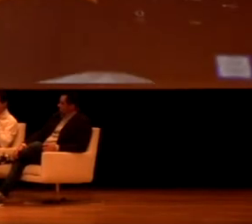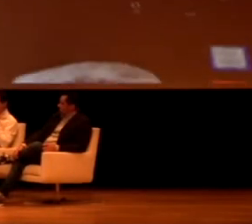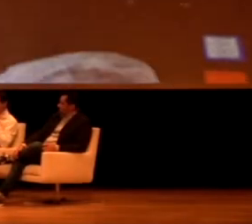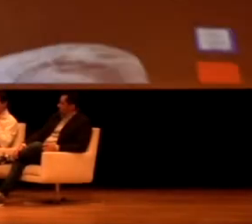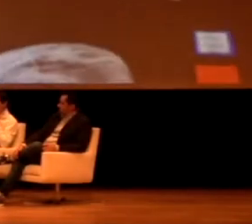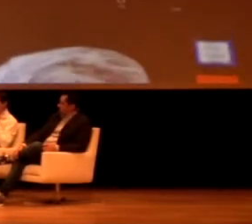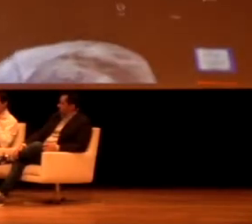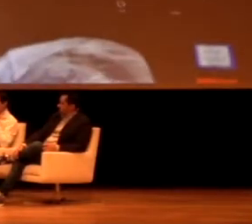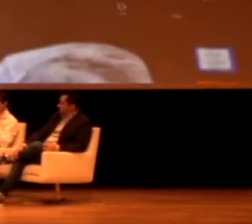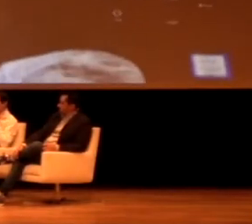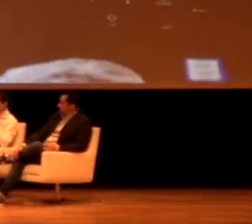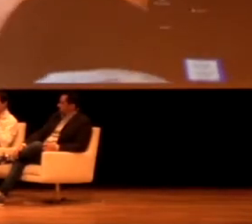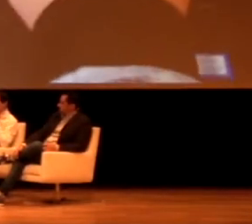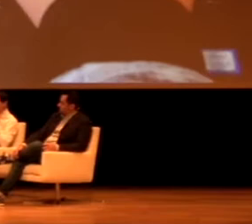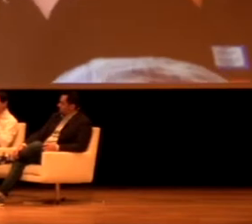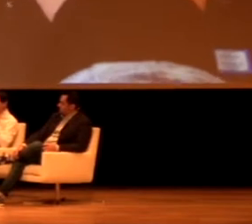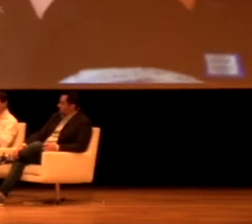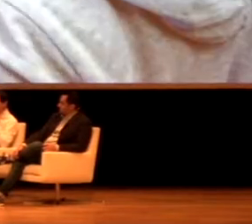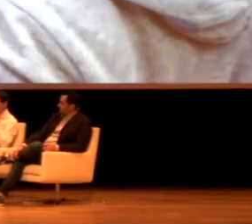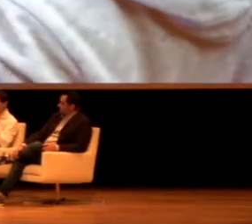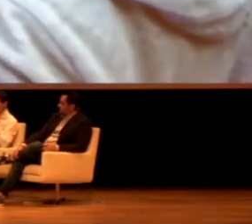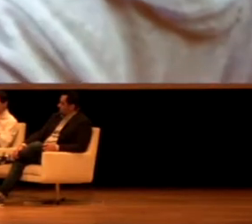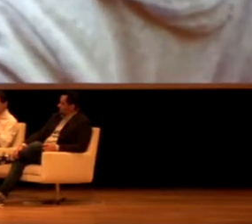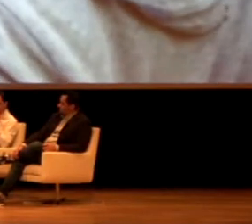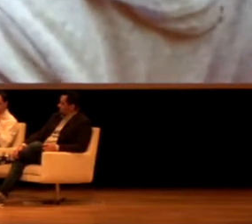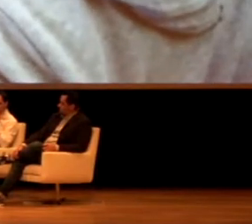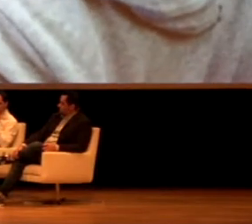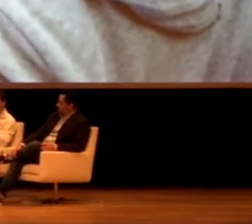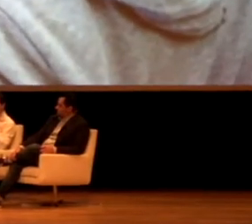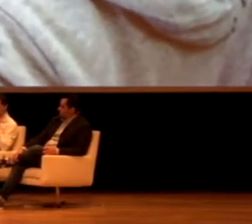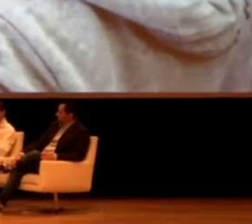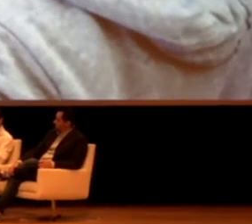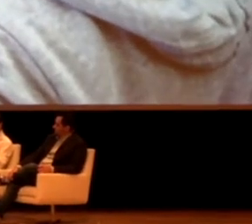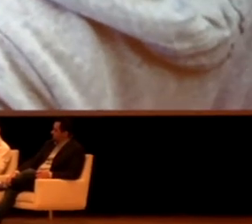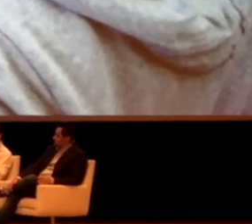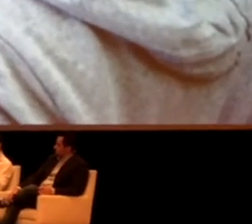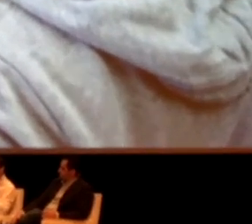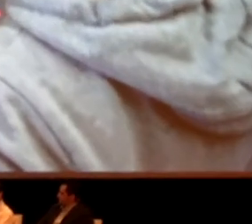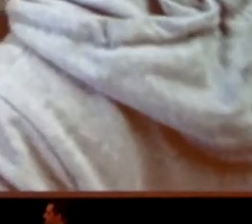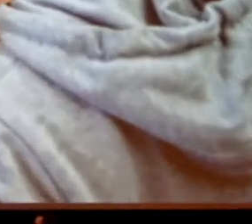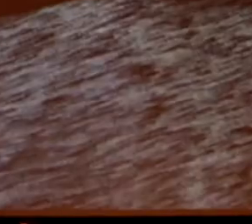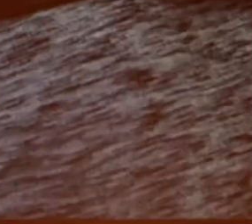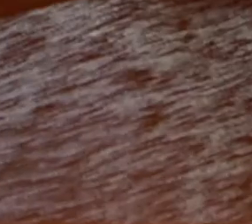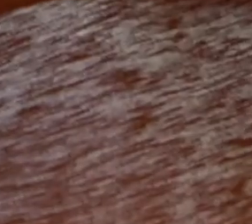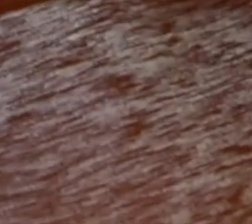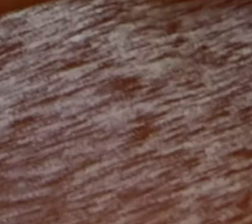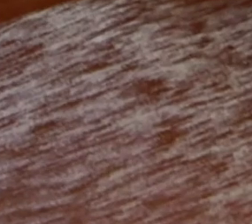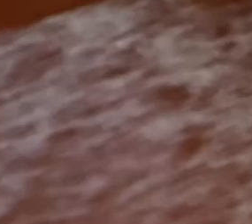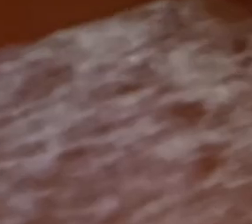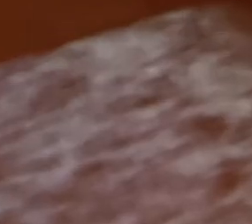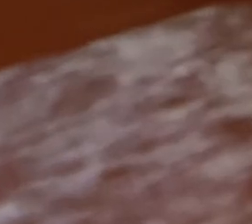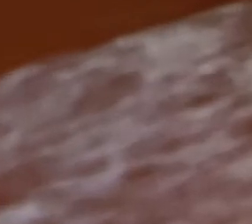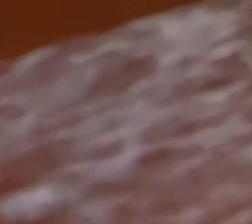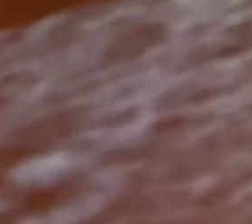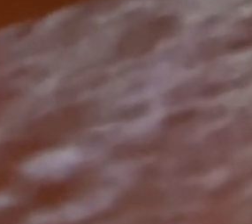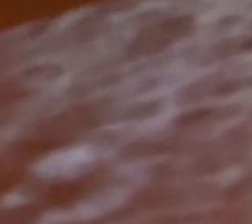25 años desde que las aulas de aprendizaje de tareas funcionan en nuestro centro. Promociones y promociones han ido saliendo con